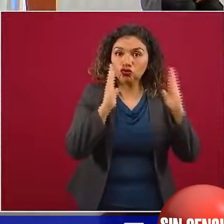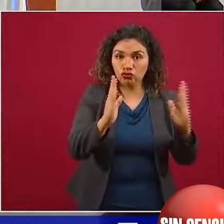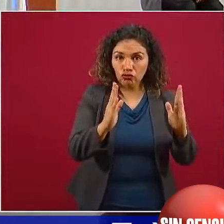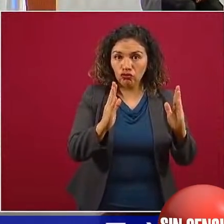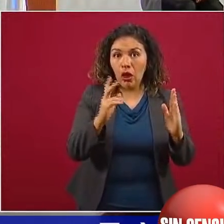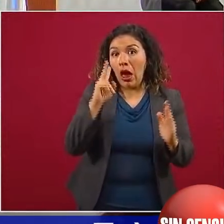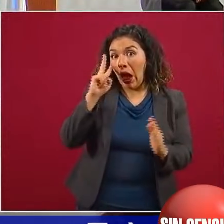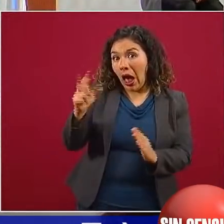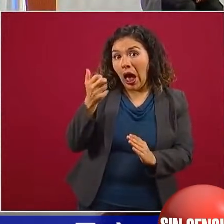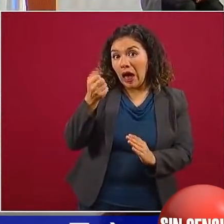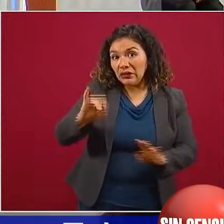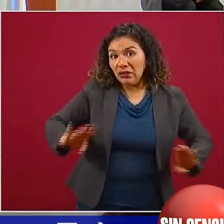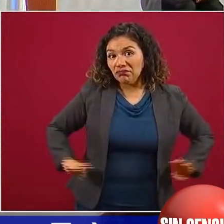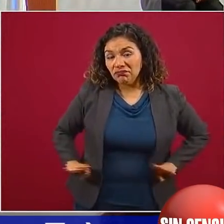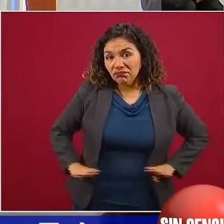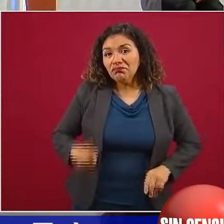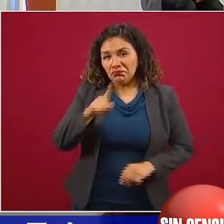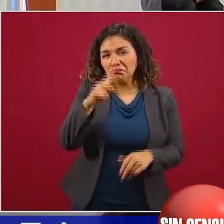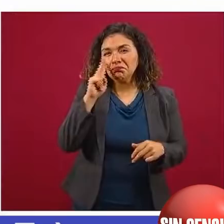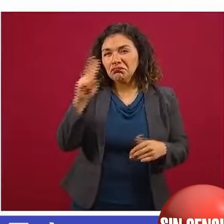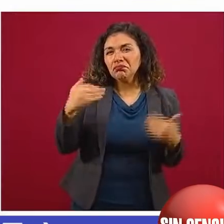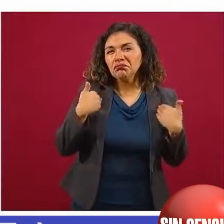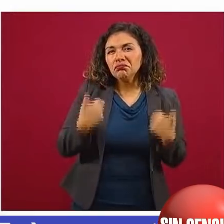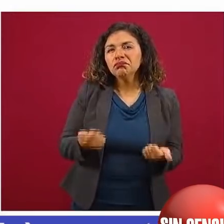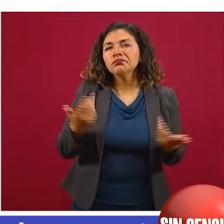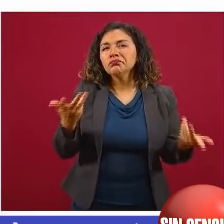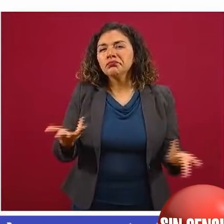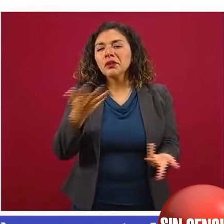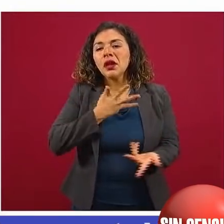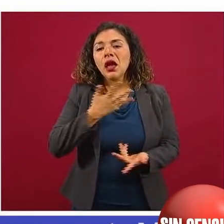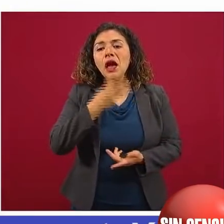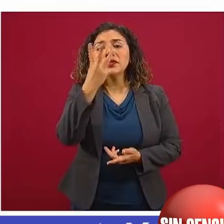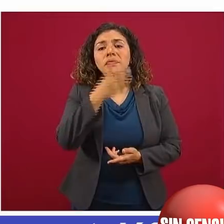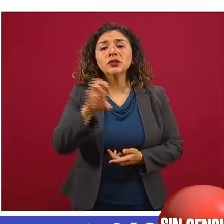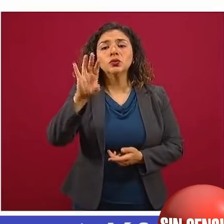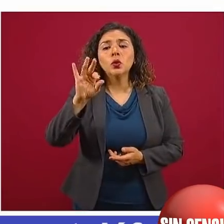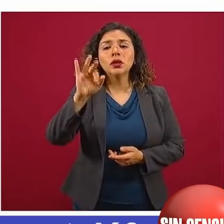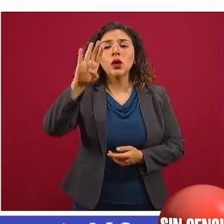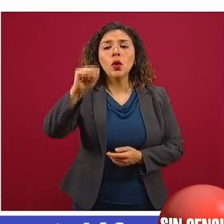tendencia, y lo que se puede ver es que tenemos